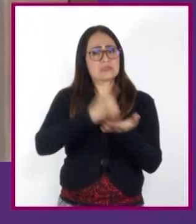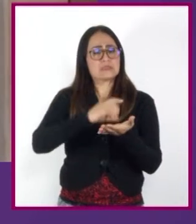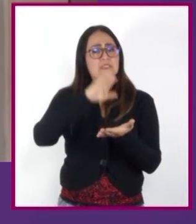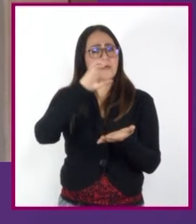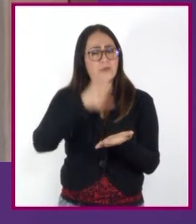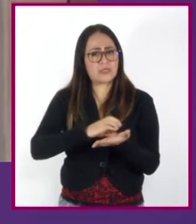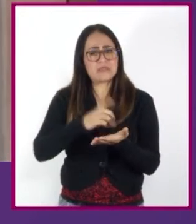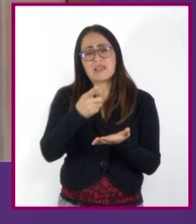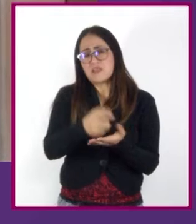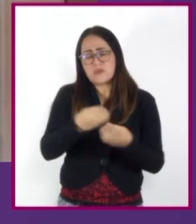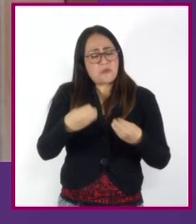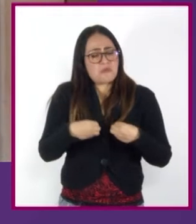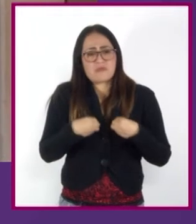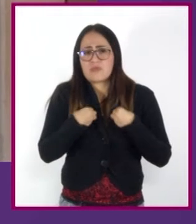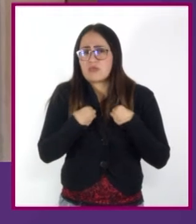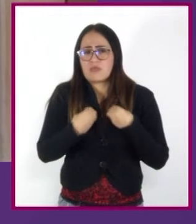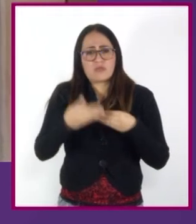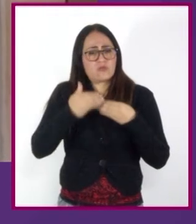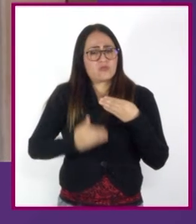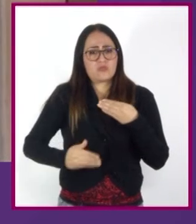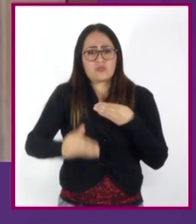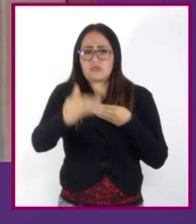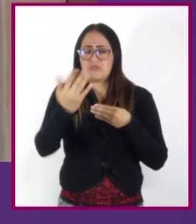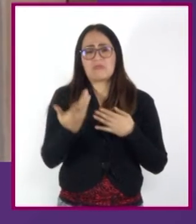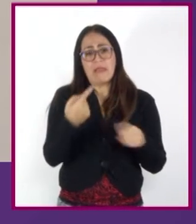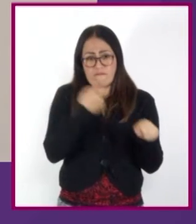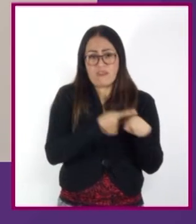una condición de vida, no una enfermedad.